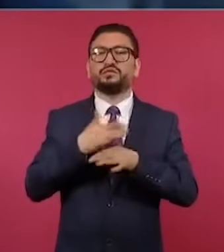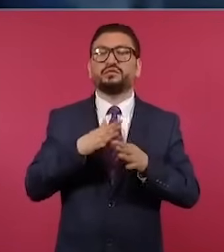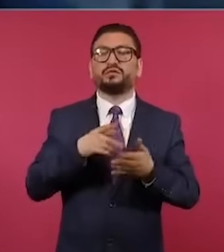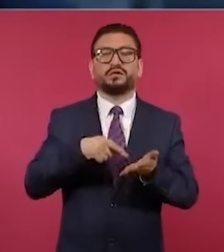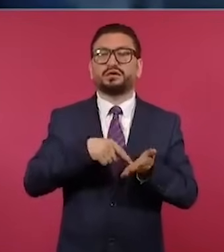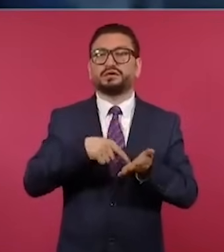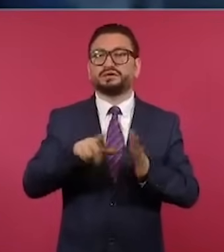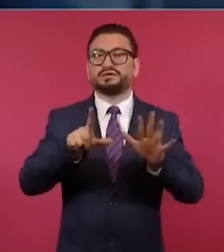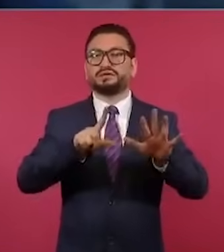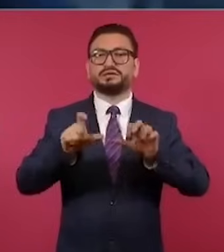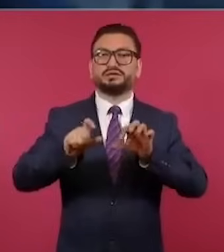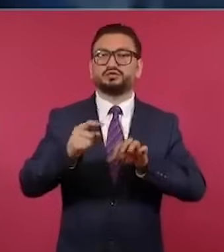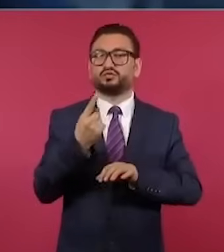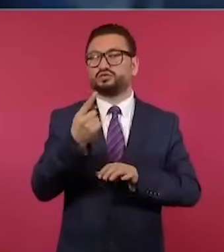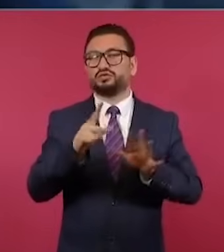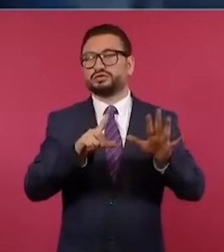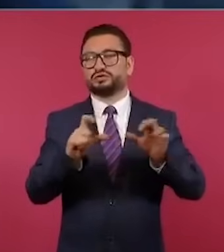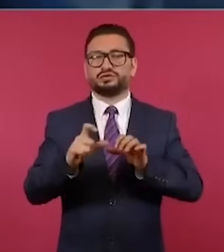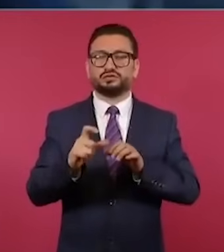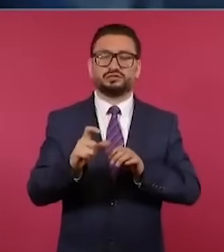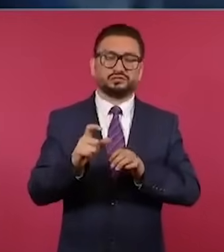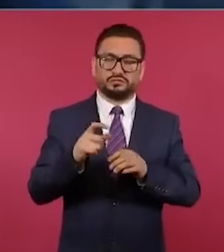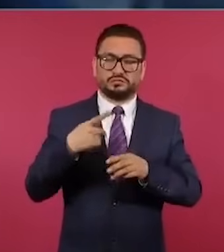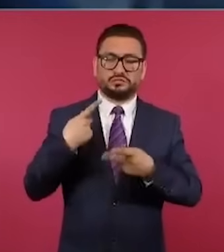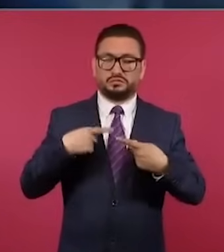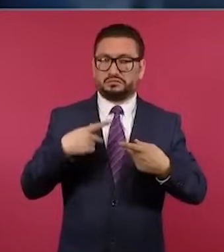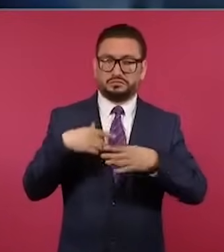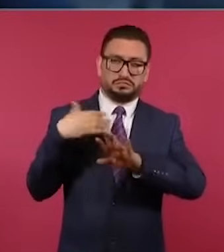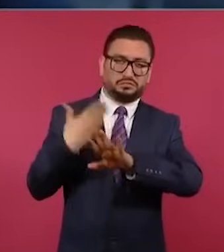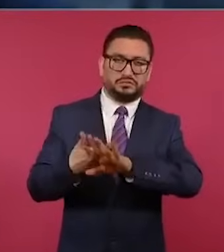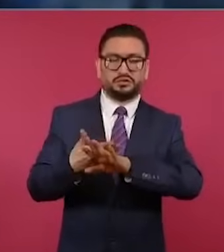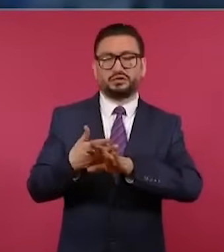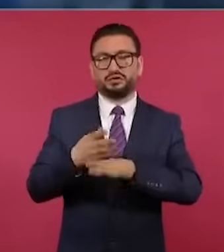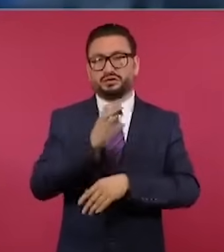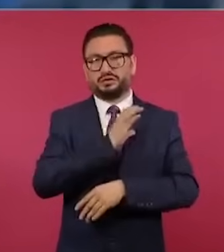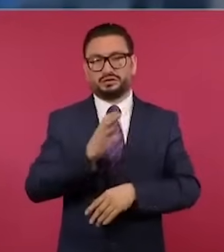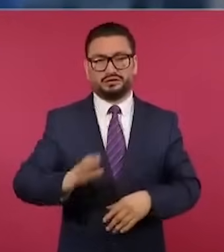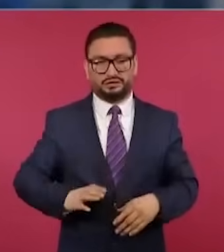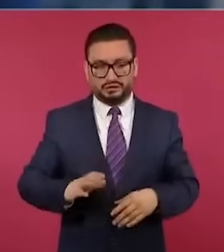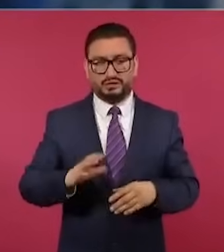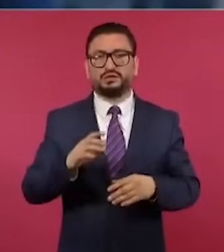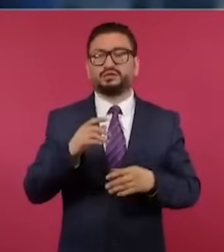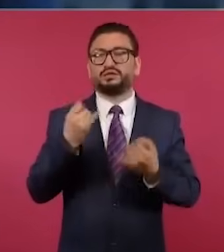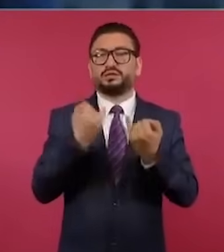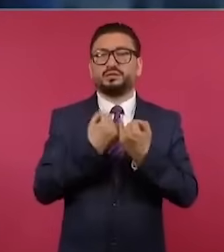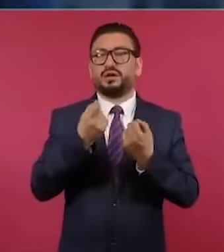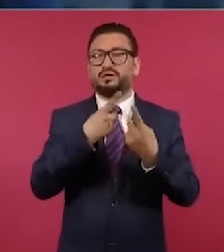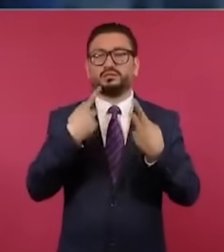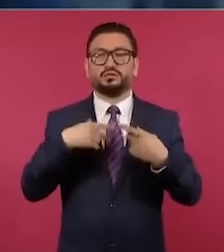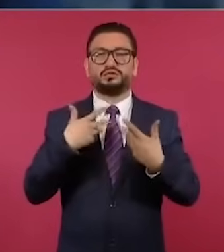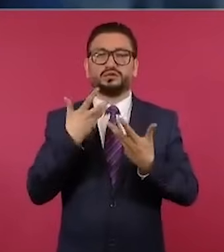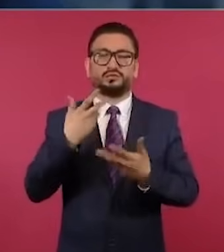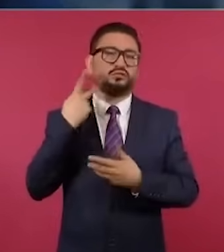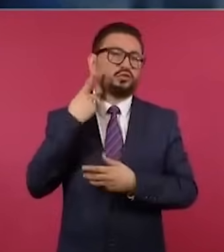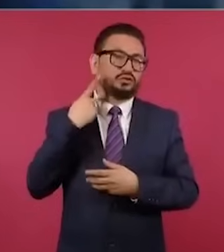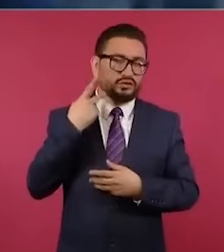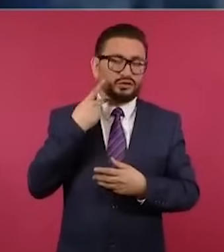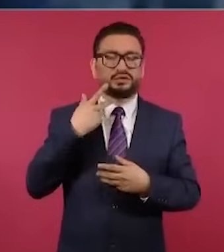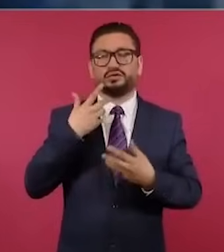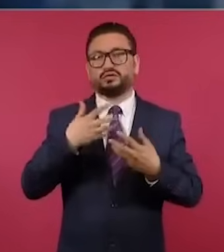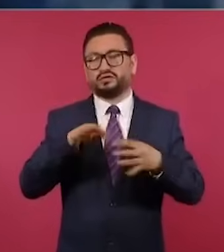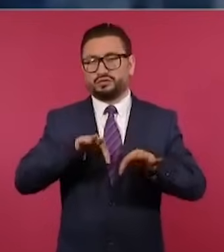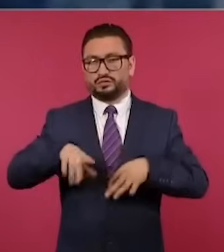menos 701 agresiones en contra de candidatos, pero también aspirantes políticos y funcionarios. Y de